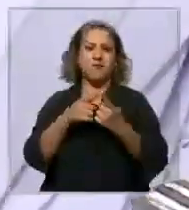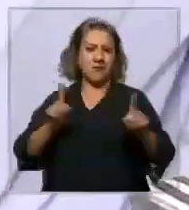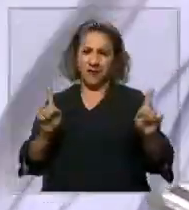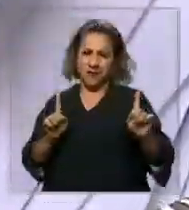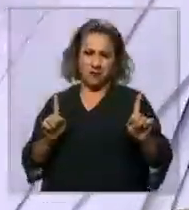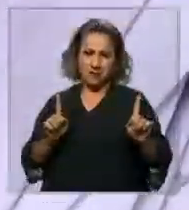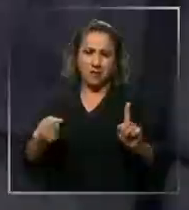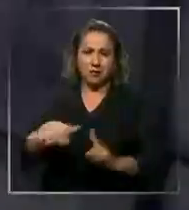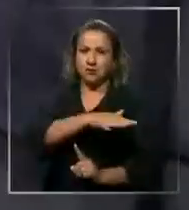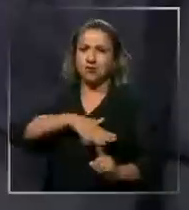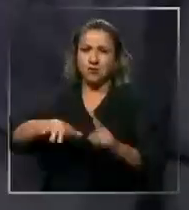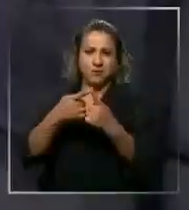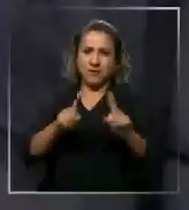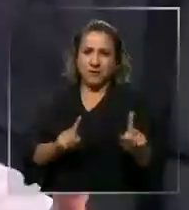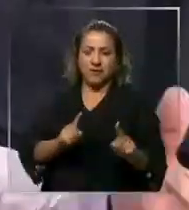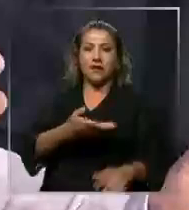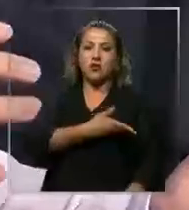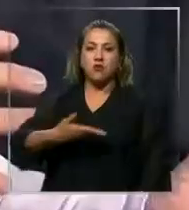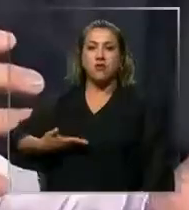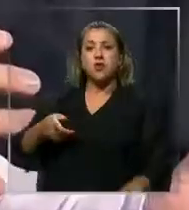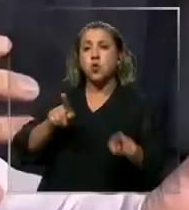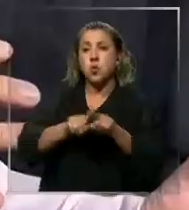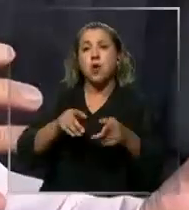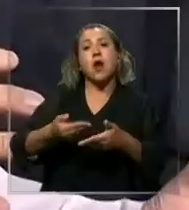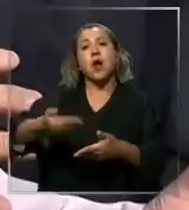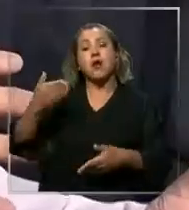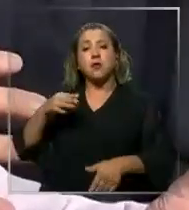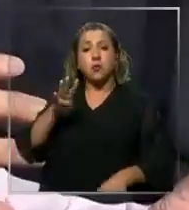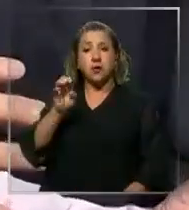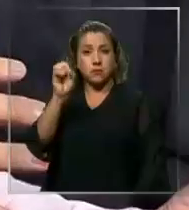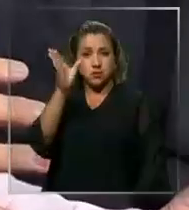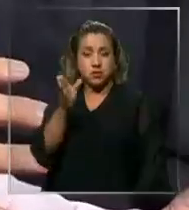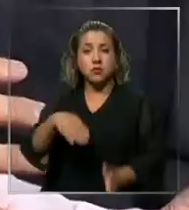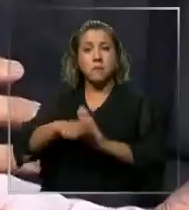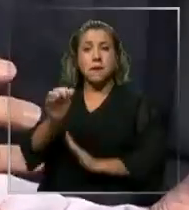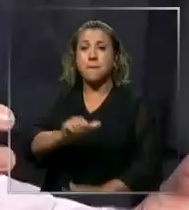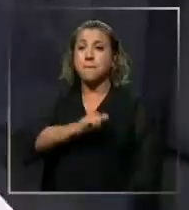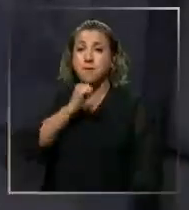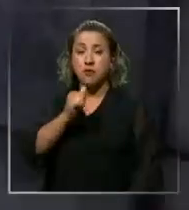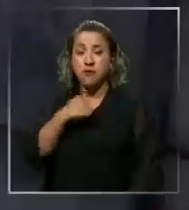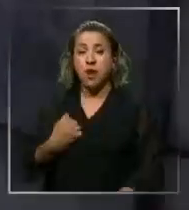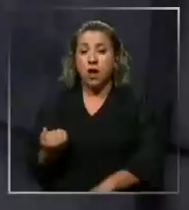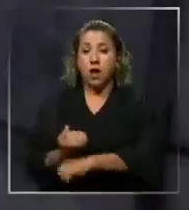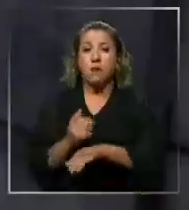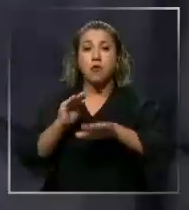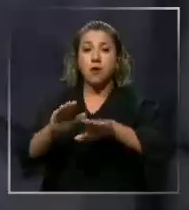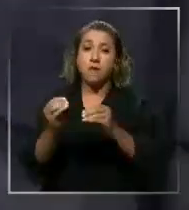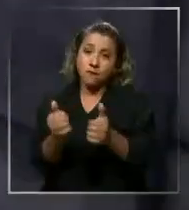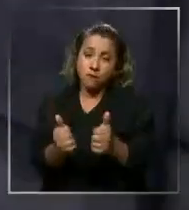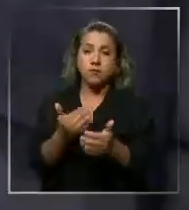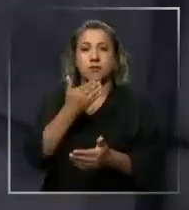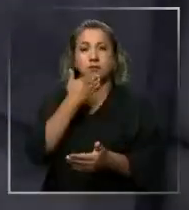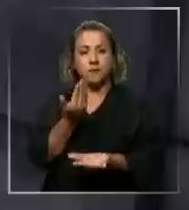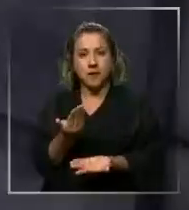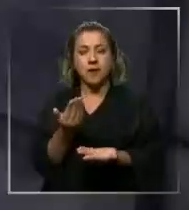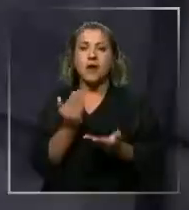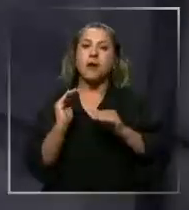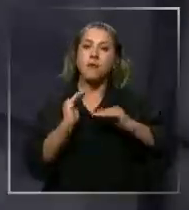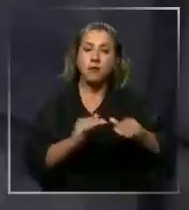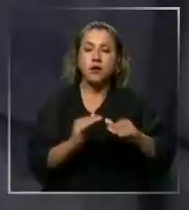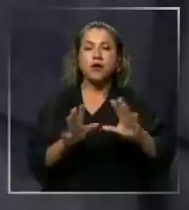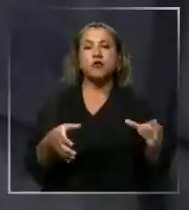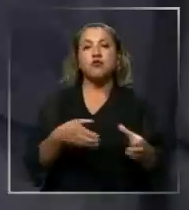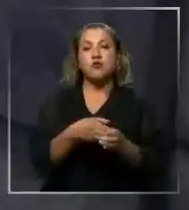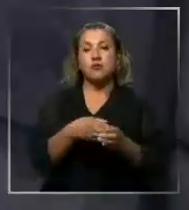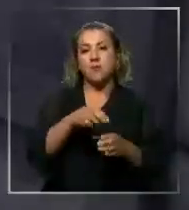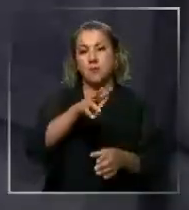el gobierno tiene que ir así como fue para el 40% más pobre la población en ayuda bueno vaya también hacia la clase